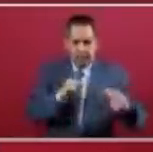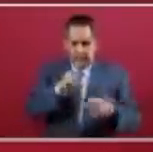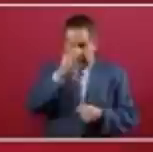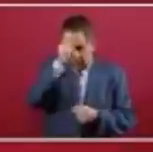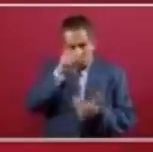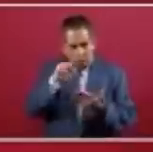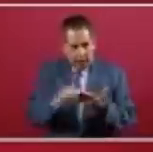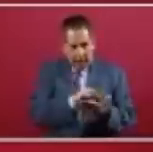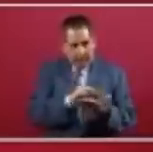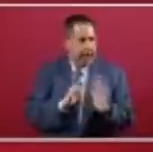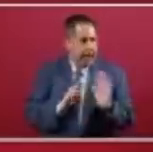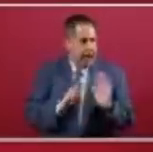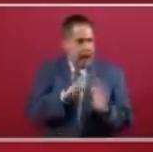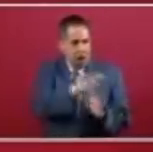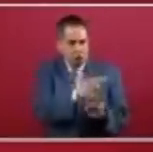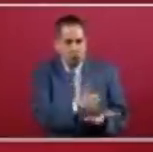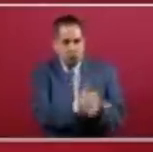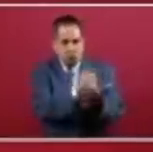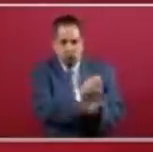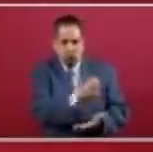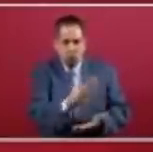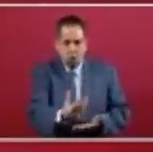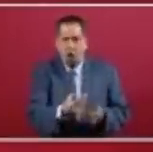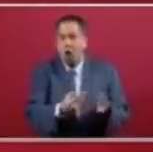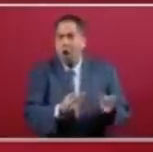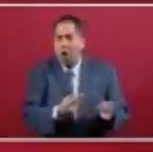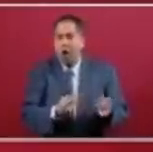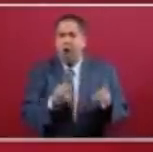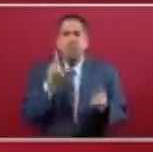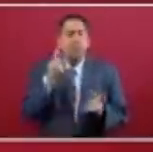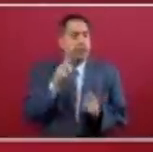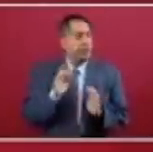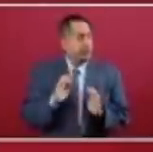van ellos a contribuir para